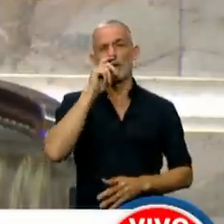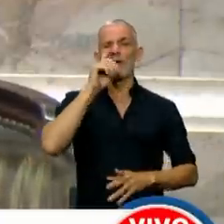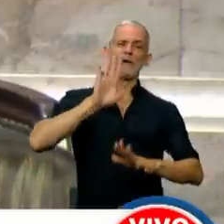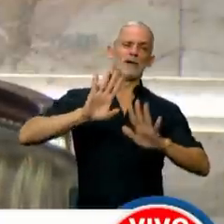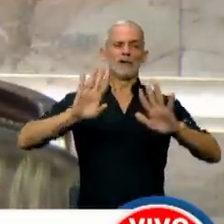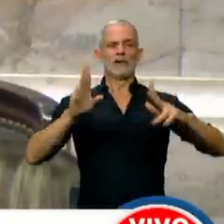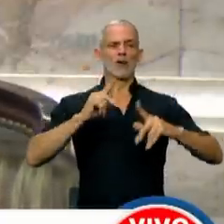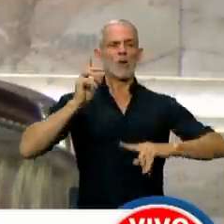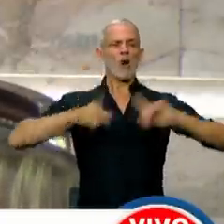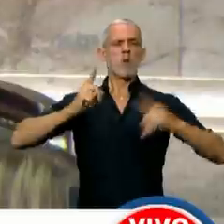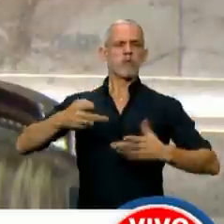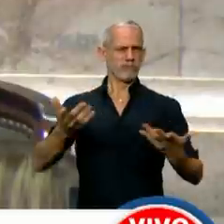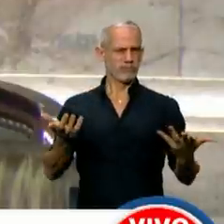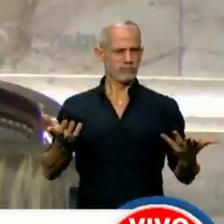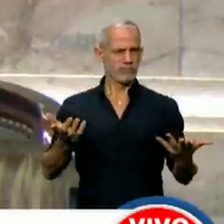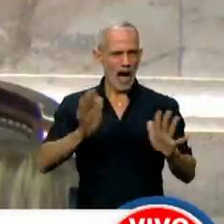y prepotencia